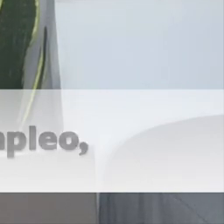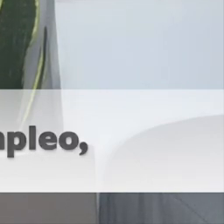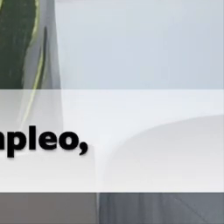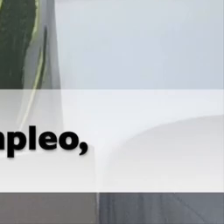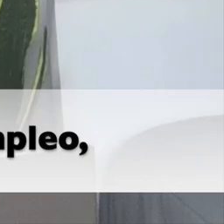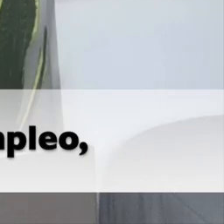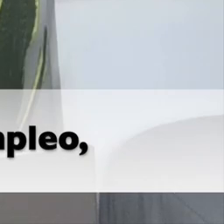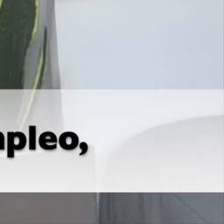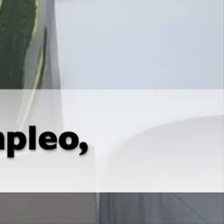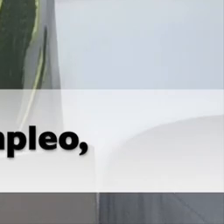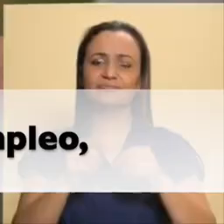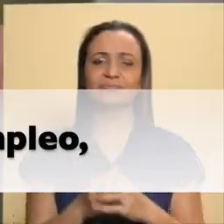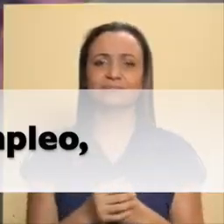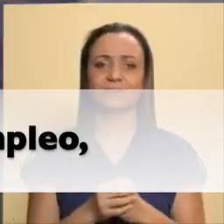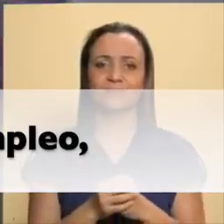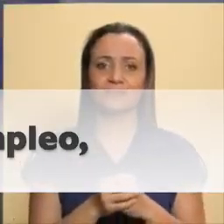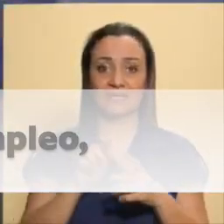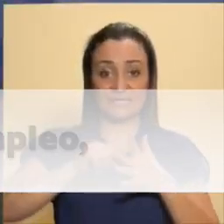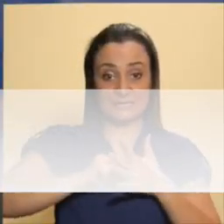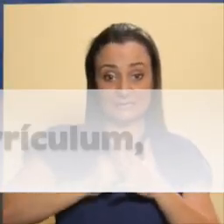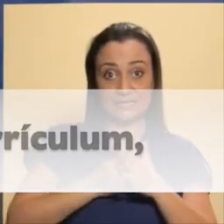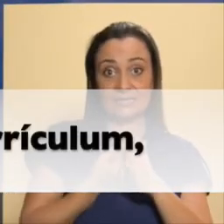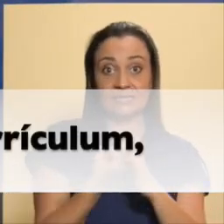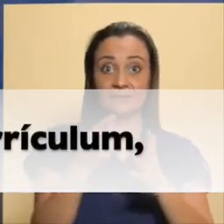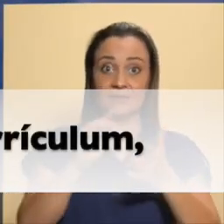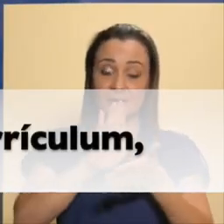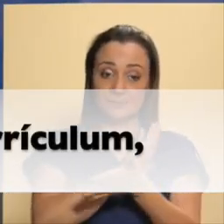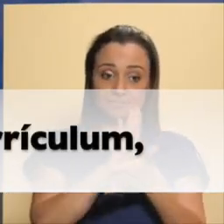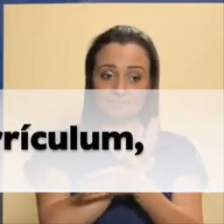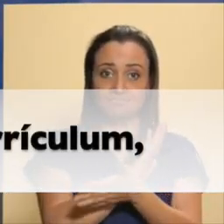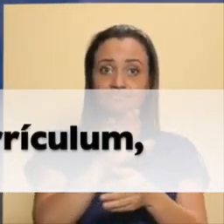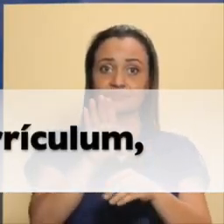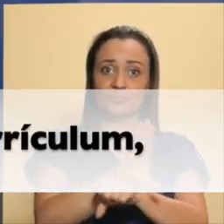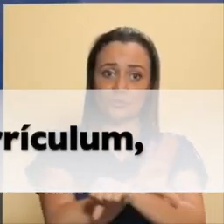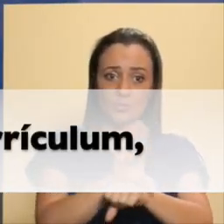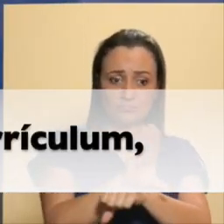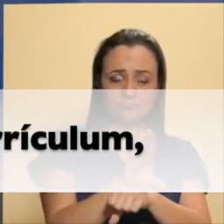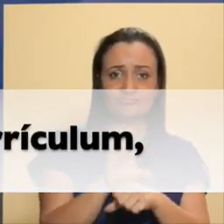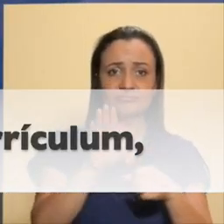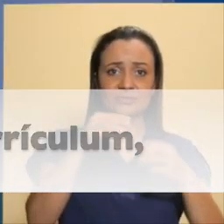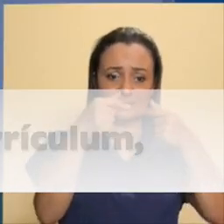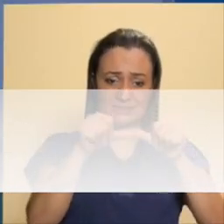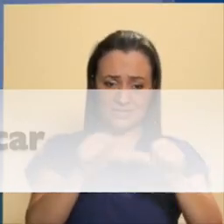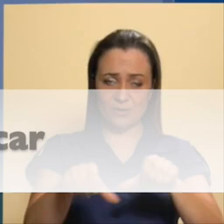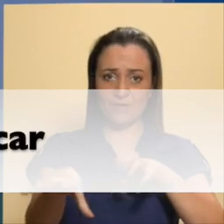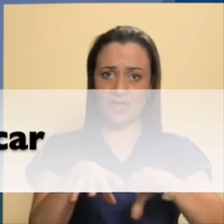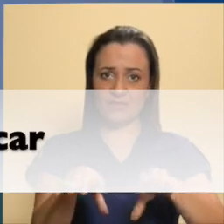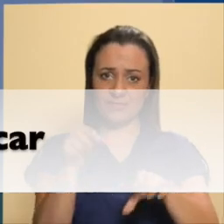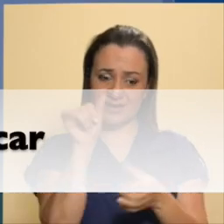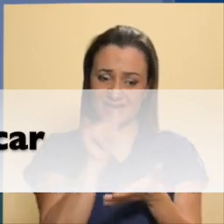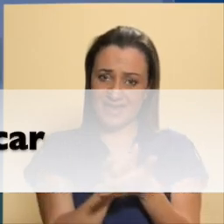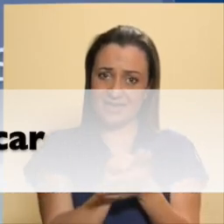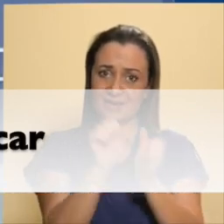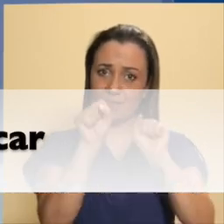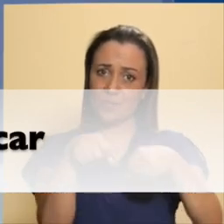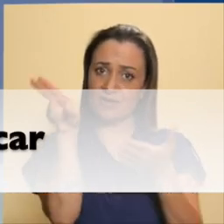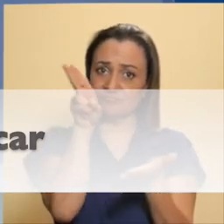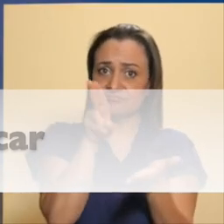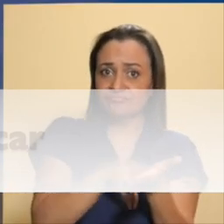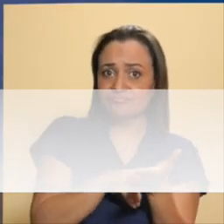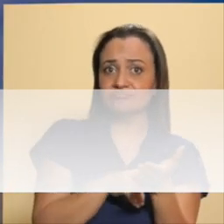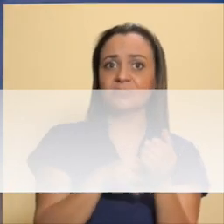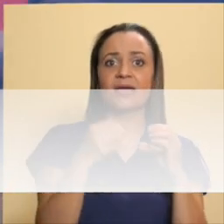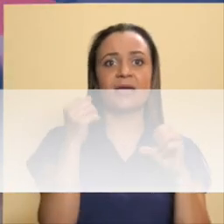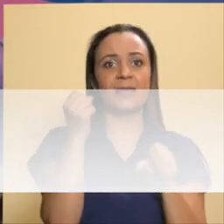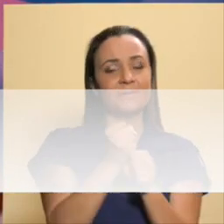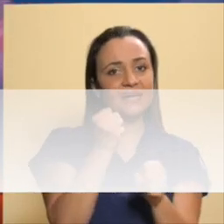capacitaciones y asesorías virtuales para quienes busquen empleo, para mejorar en áreas como elaboración del currículum, uso de plataformas tecnológicas para